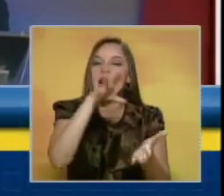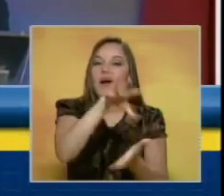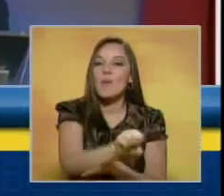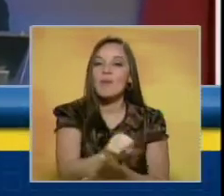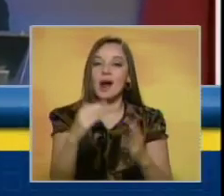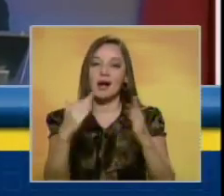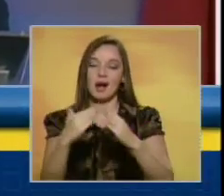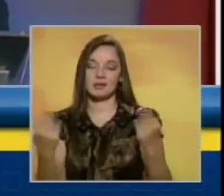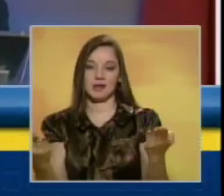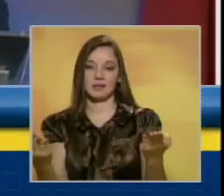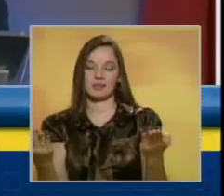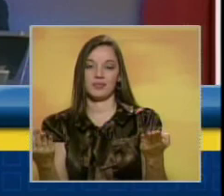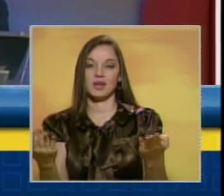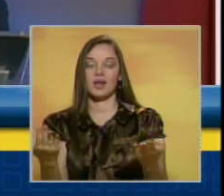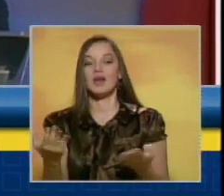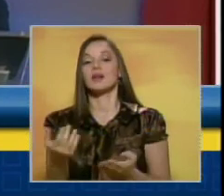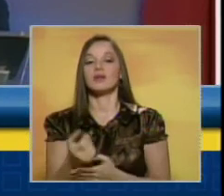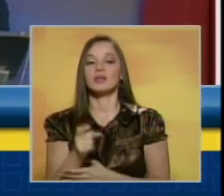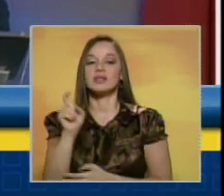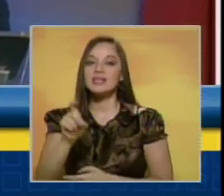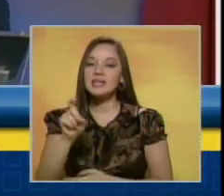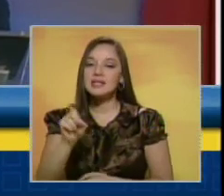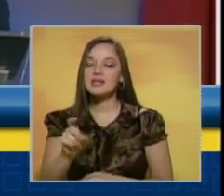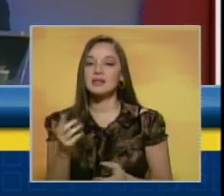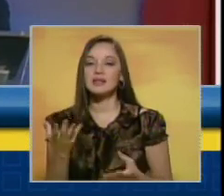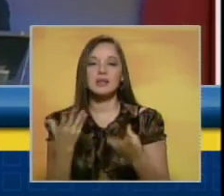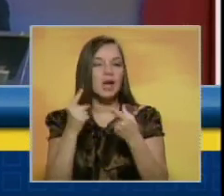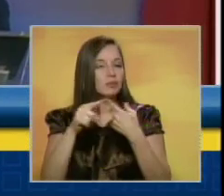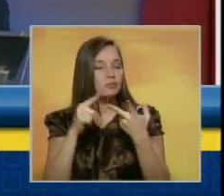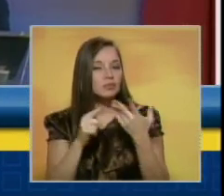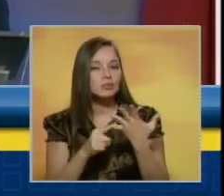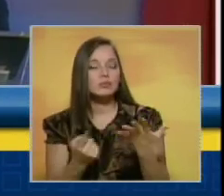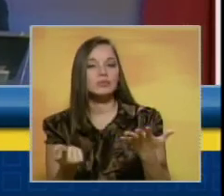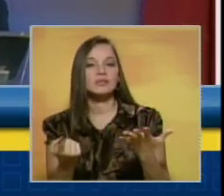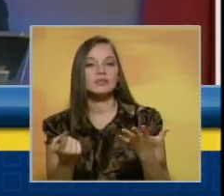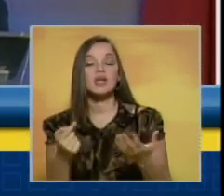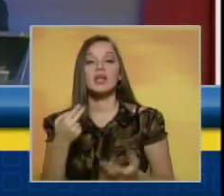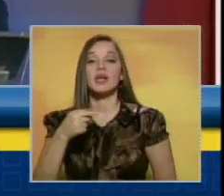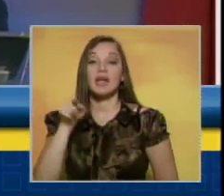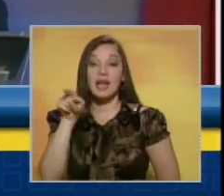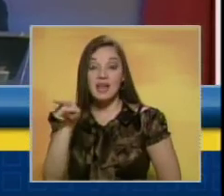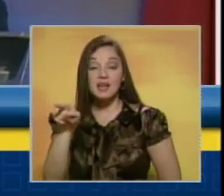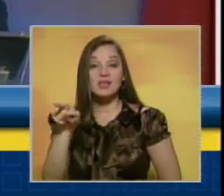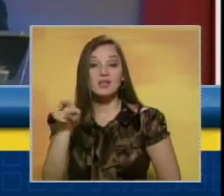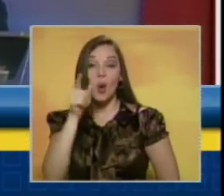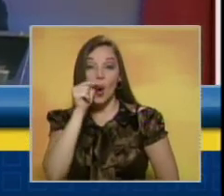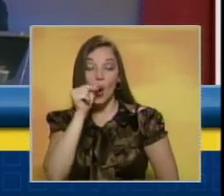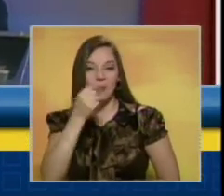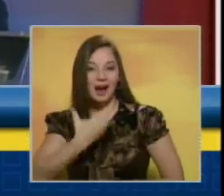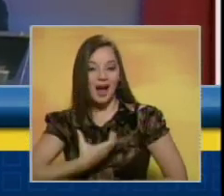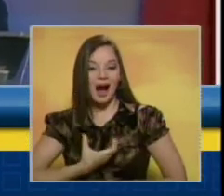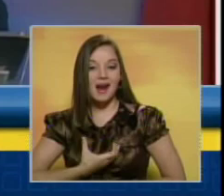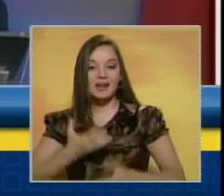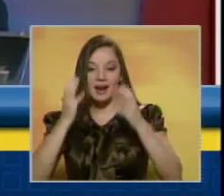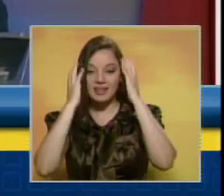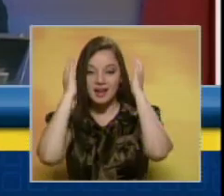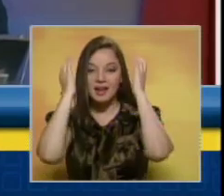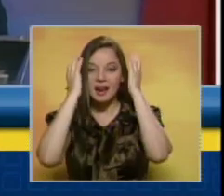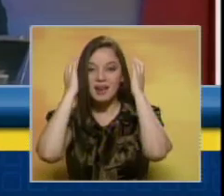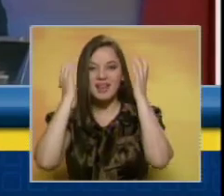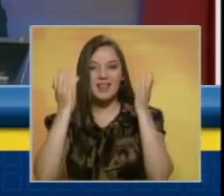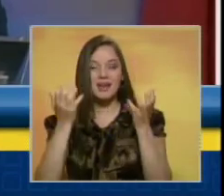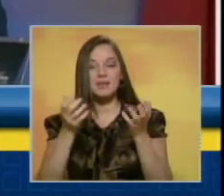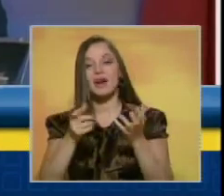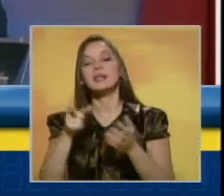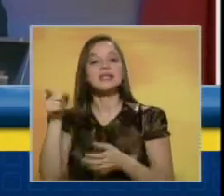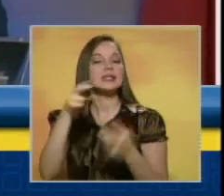vivienda, por una escalera. Por eso, Ledesma ha sido desde sus distintas